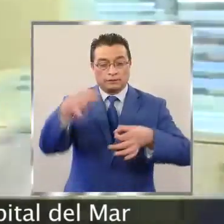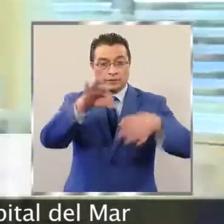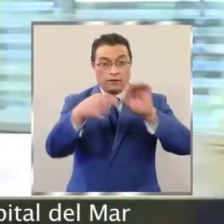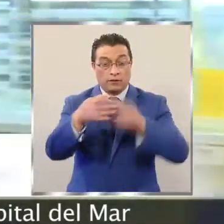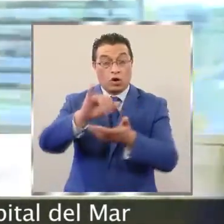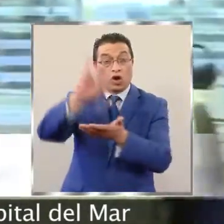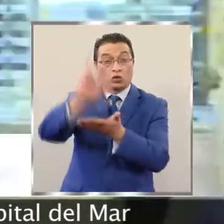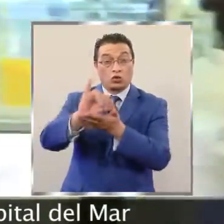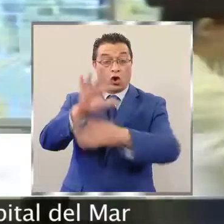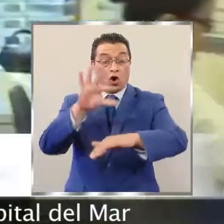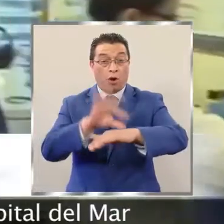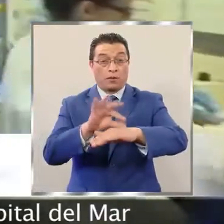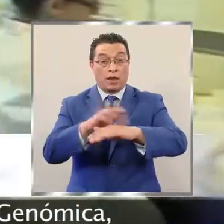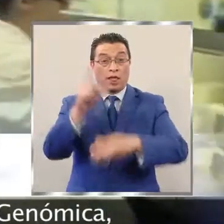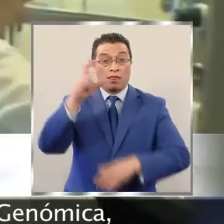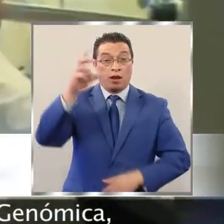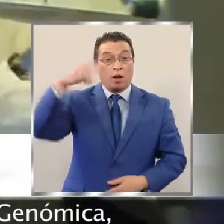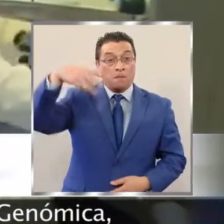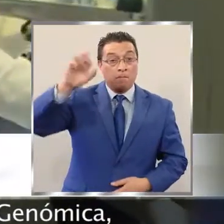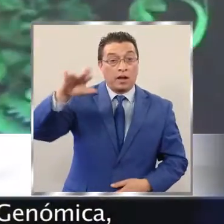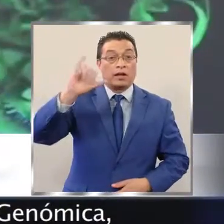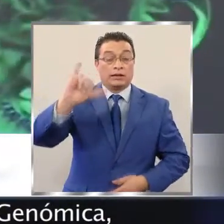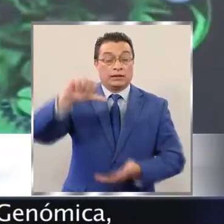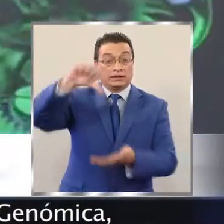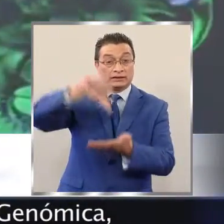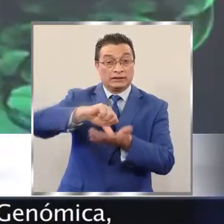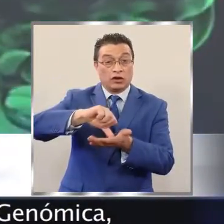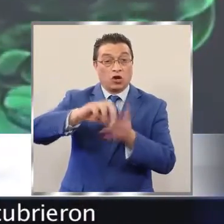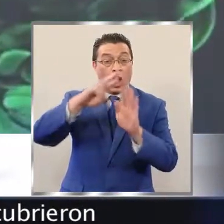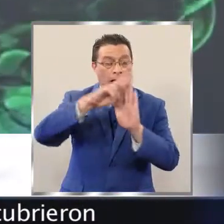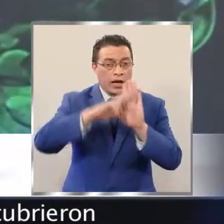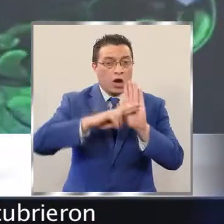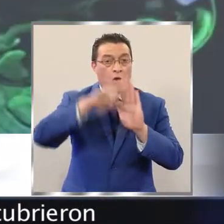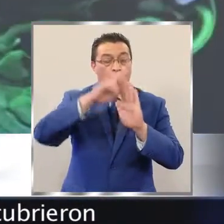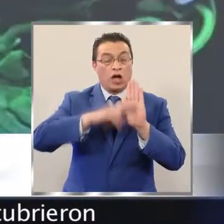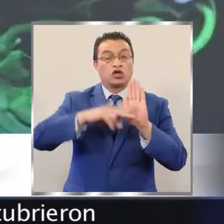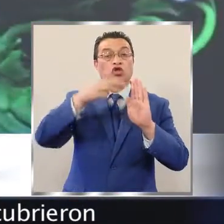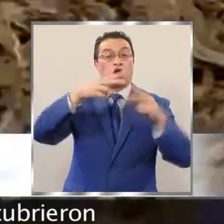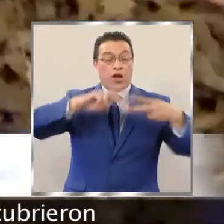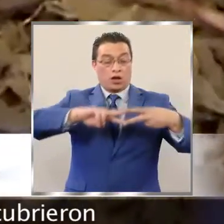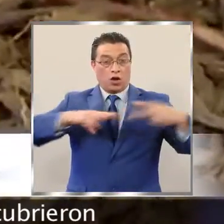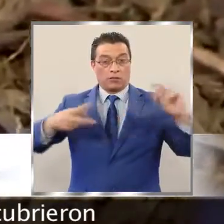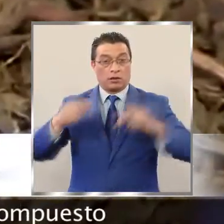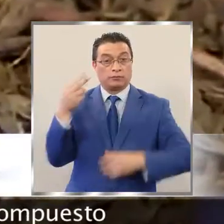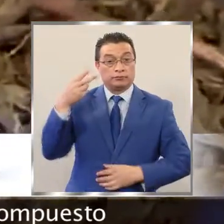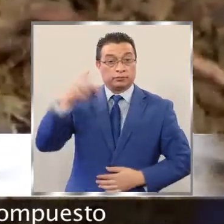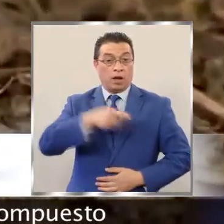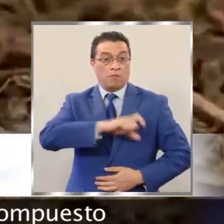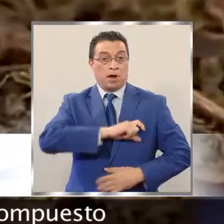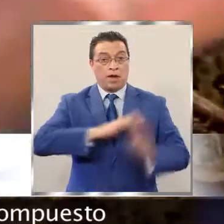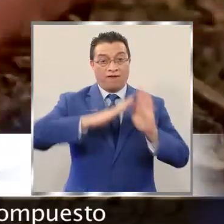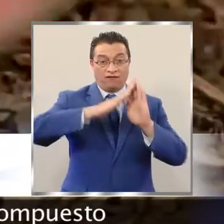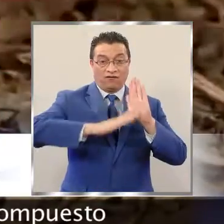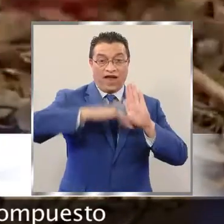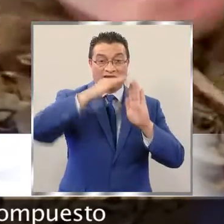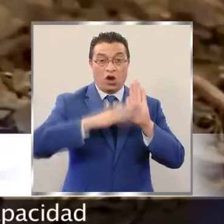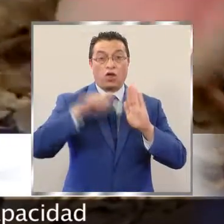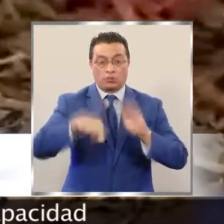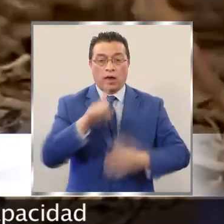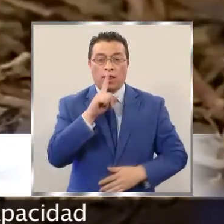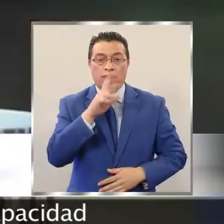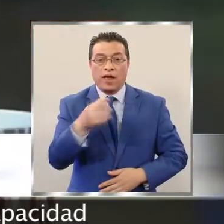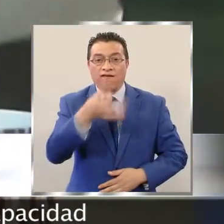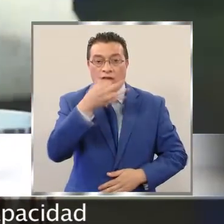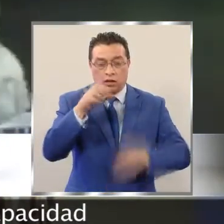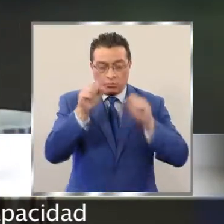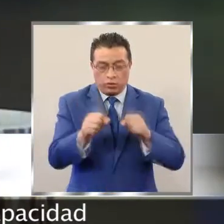Científicos del Instituto Hospital del Mar y del Centro de Regulación Genómica Ambos de Barcelona descubrieron que el té verde posee un compuesto